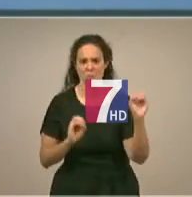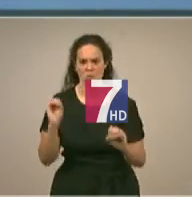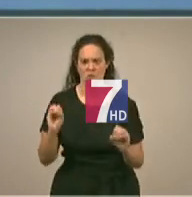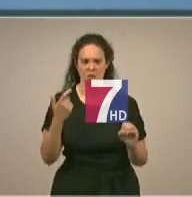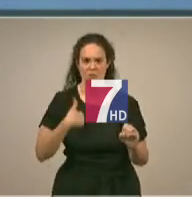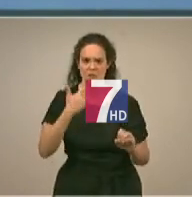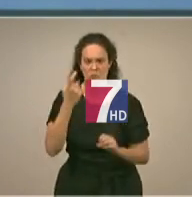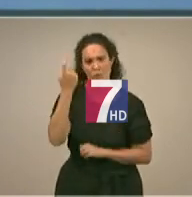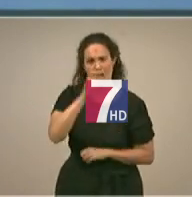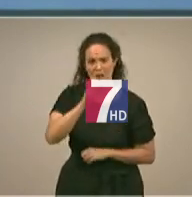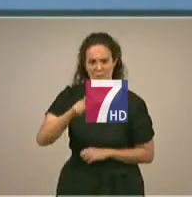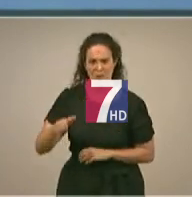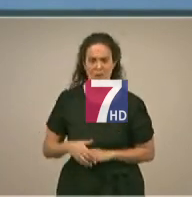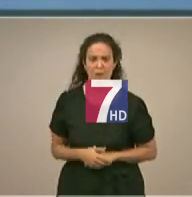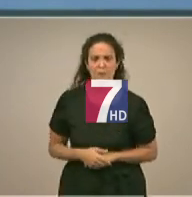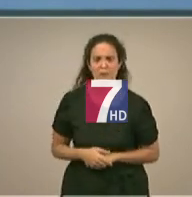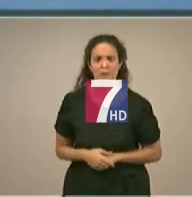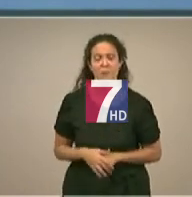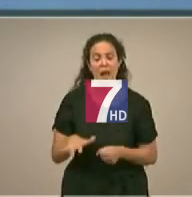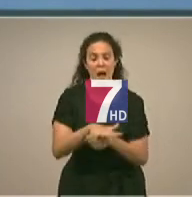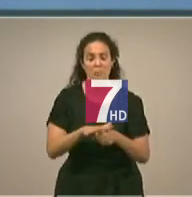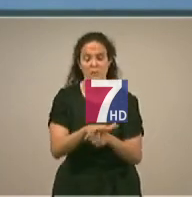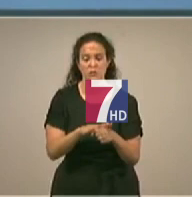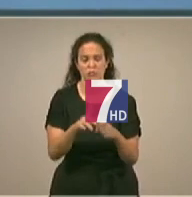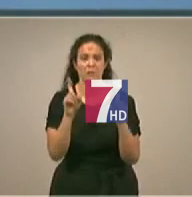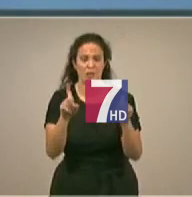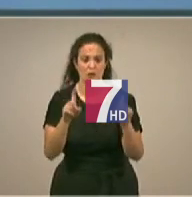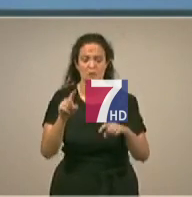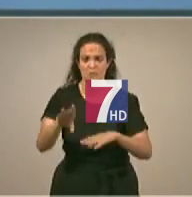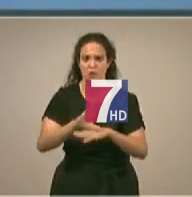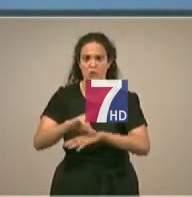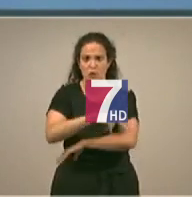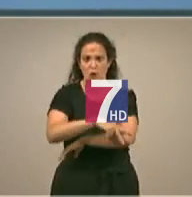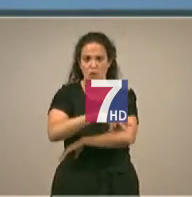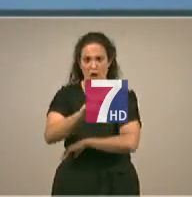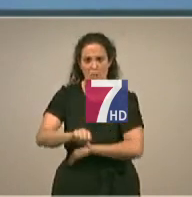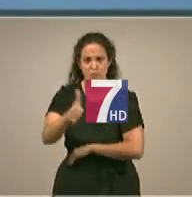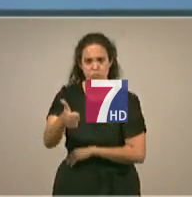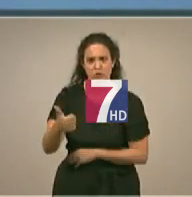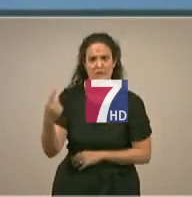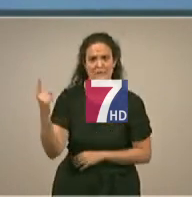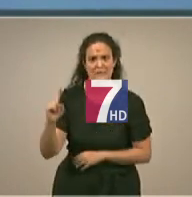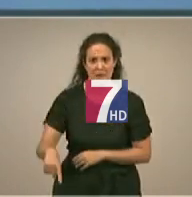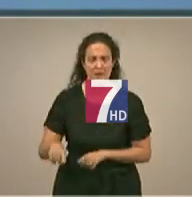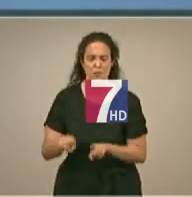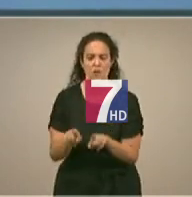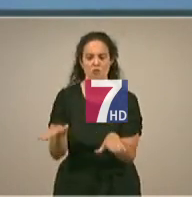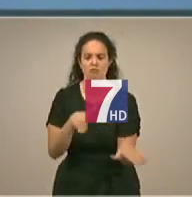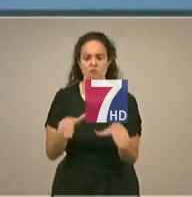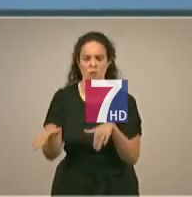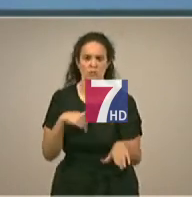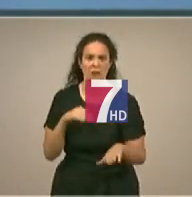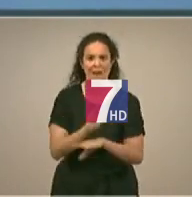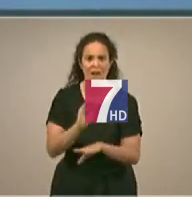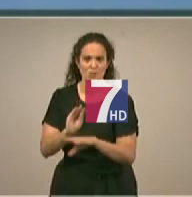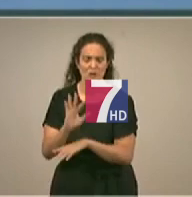del alumnado y en el ámbito educativo el consejo de gobierno ha dado también el visto bueno a una convocatoria de ayudas